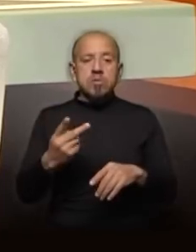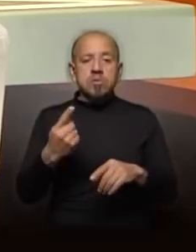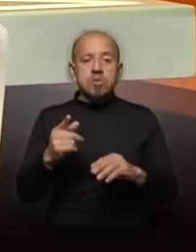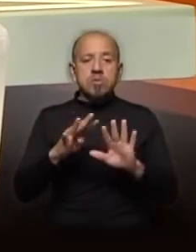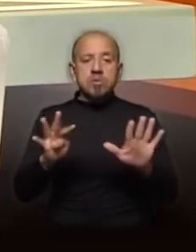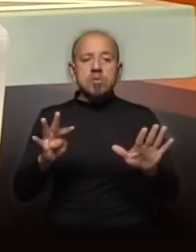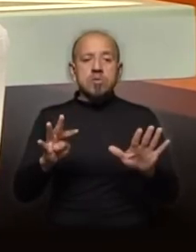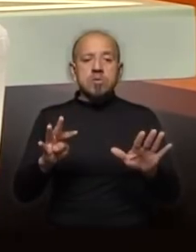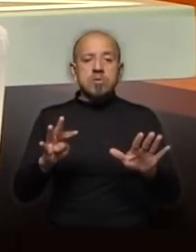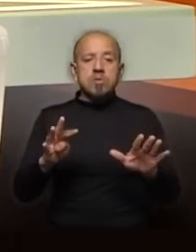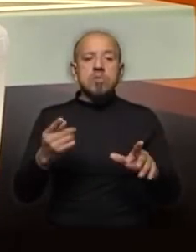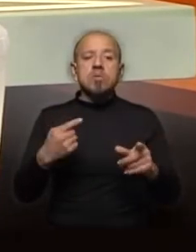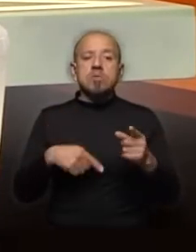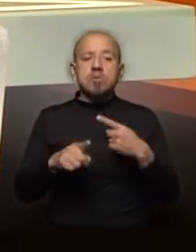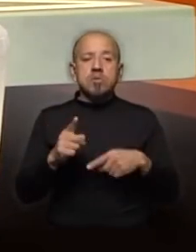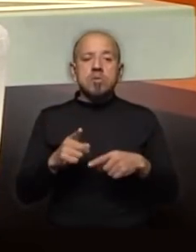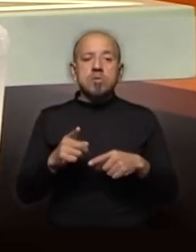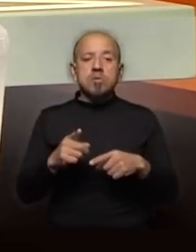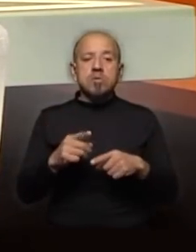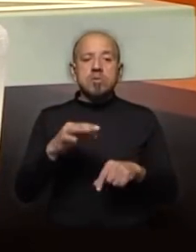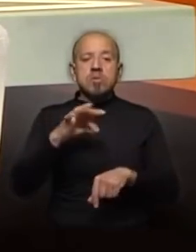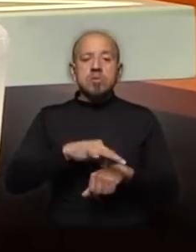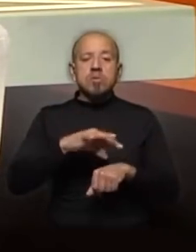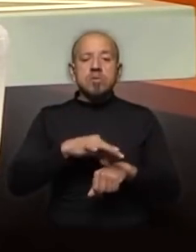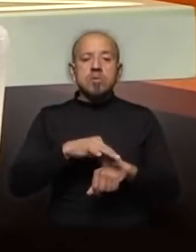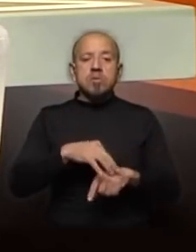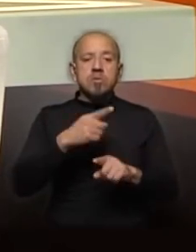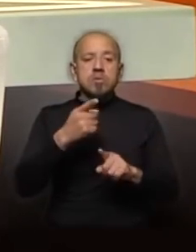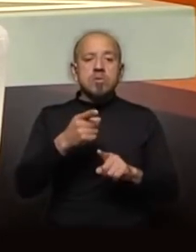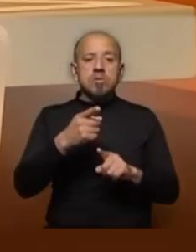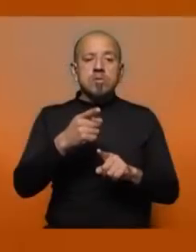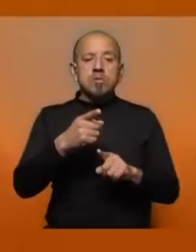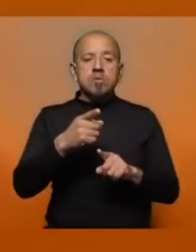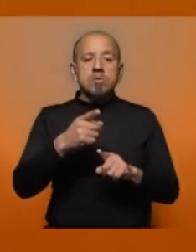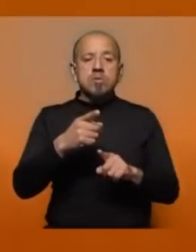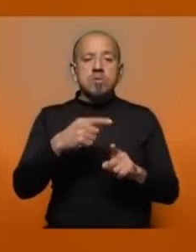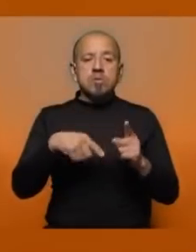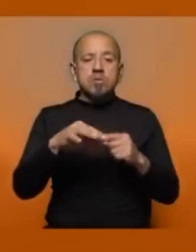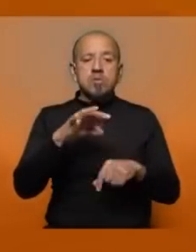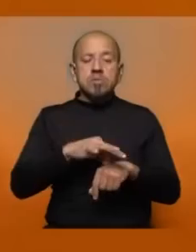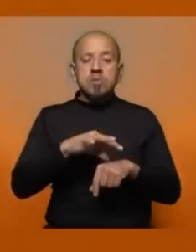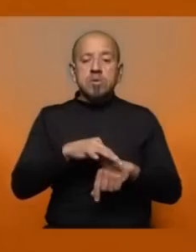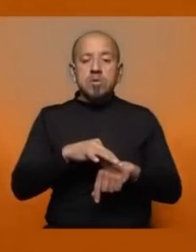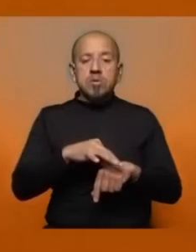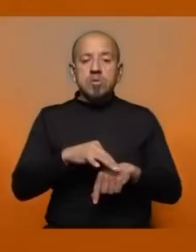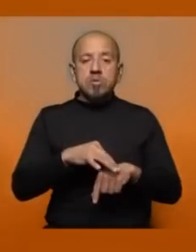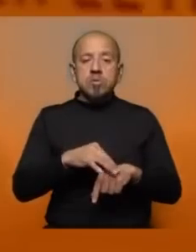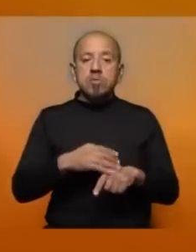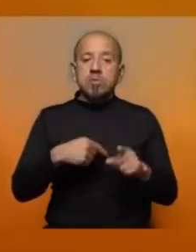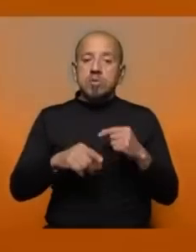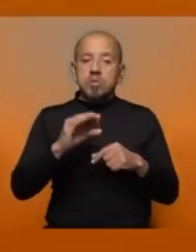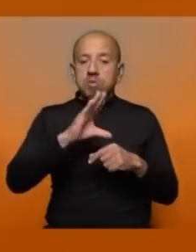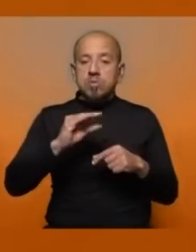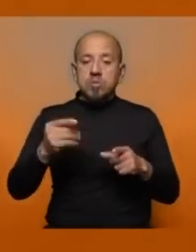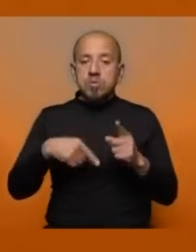19 sin embargo la cantidad de médicos que se contrató cada mes no fue esa fue menor después fue subiendo pero durante mucho tiempo